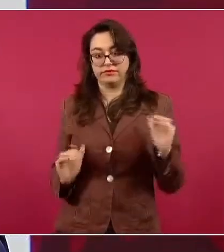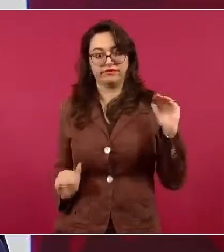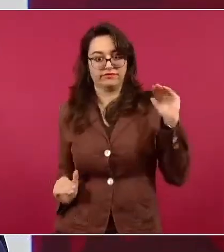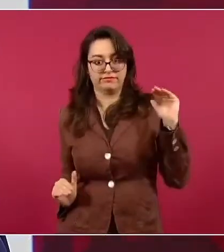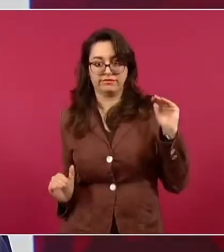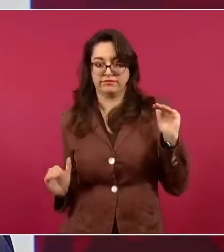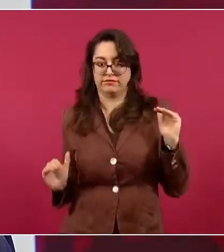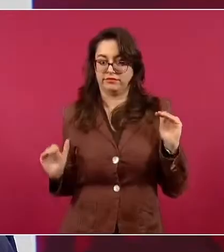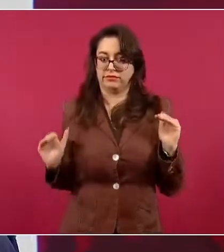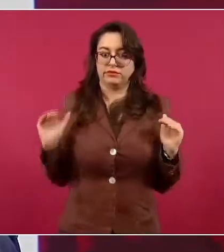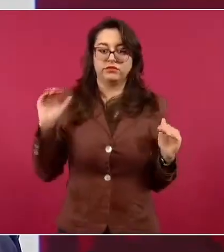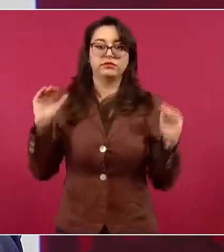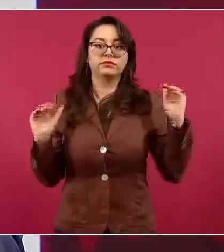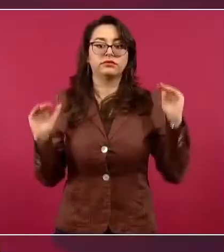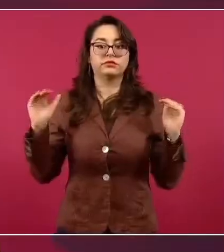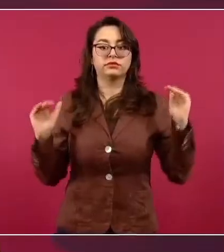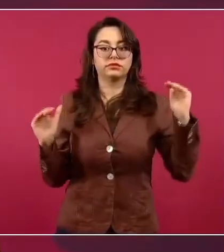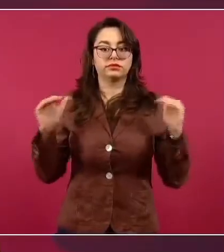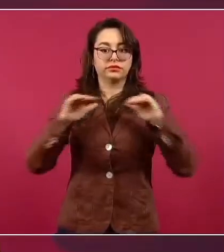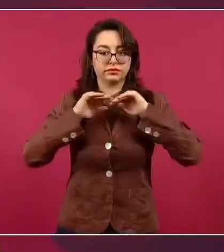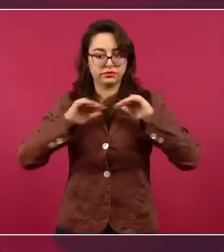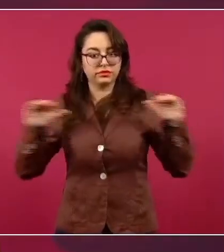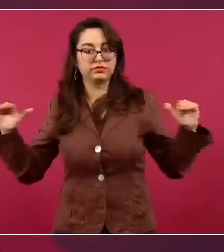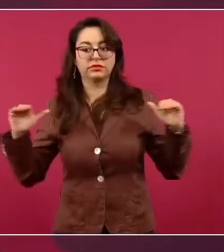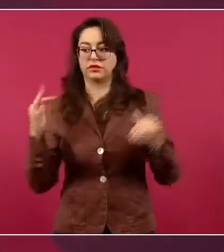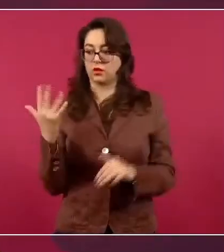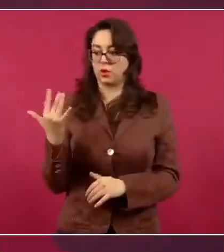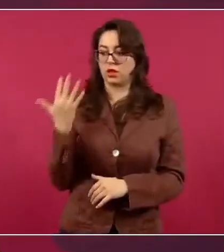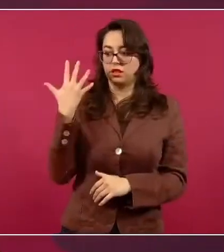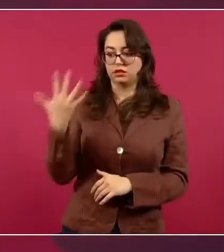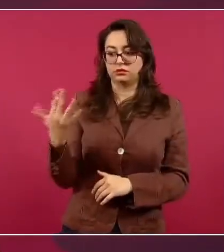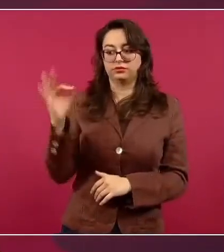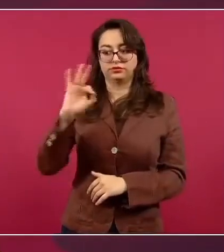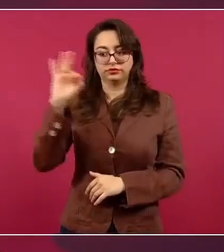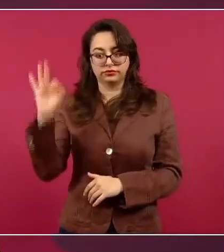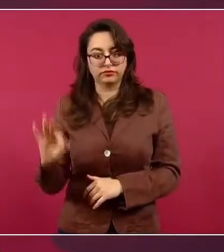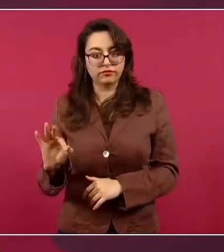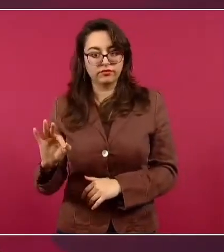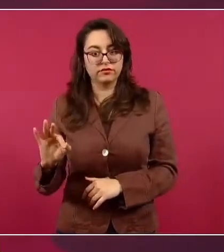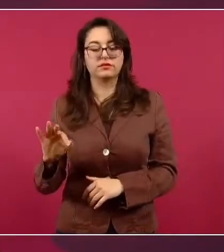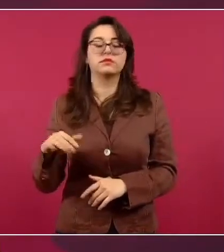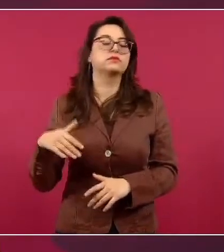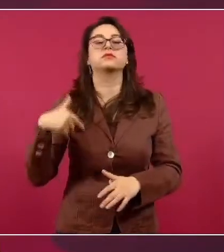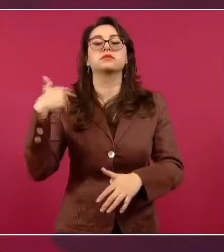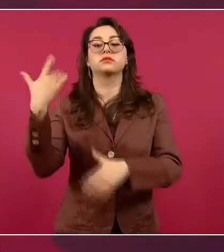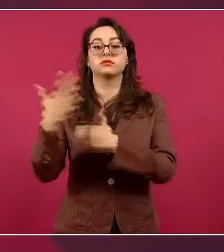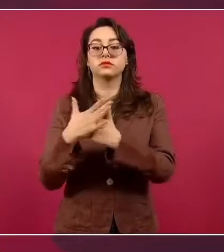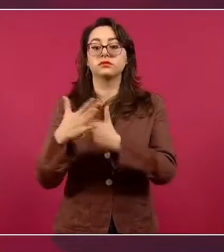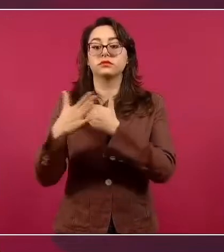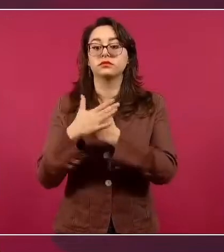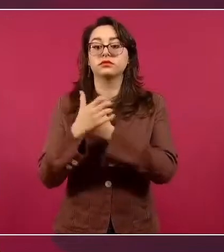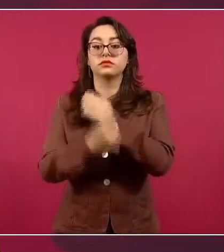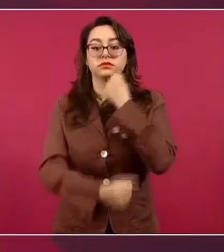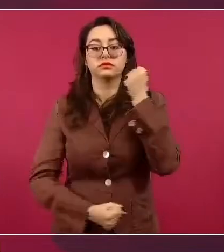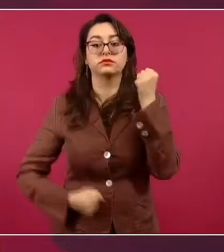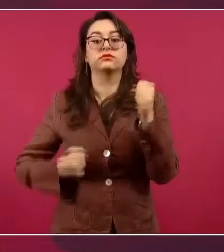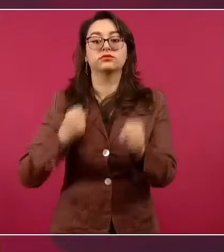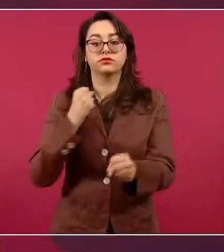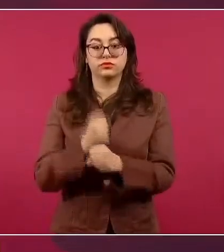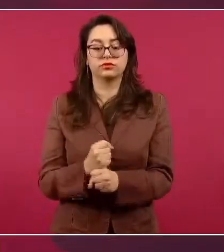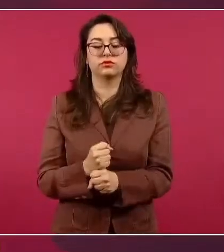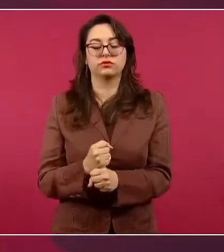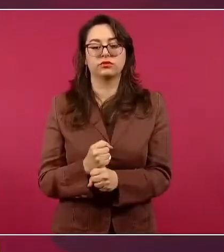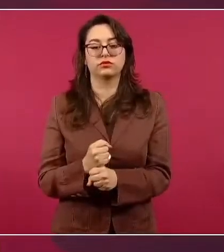Y con lo que estamos haciendo para el año próximo, calculamos que vamos a tener